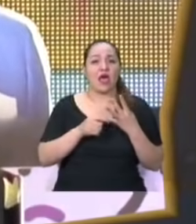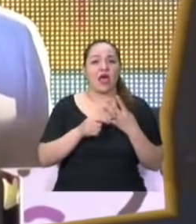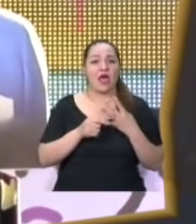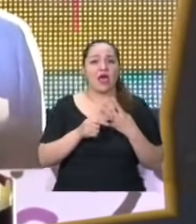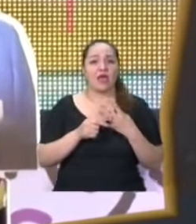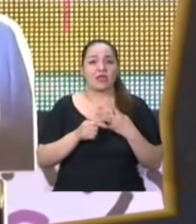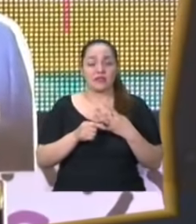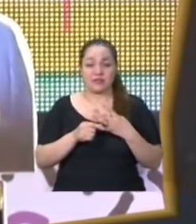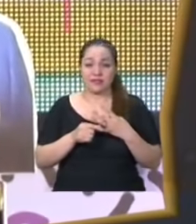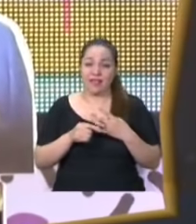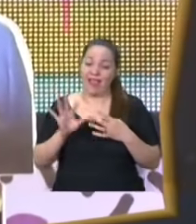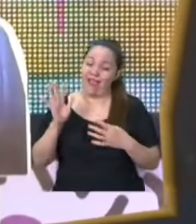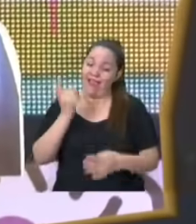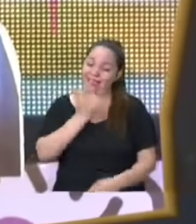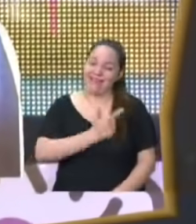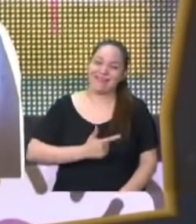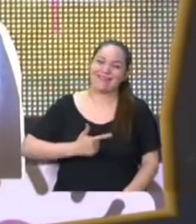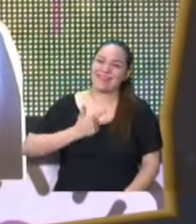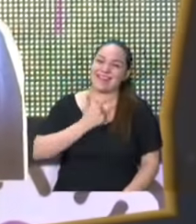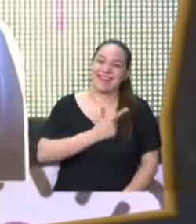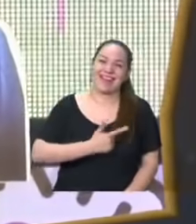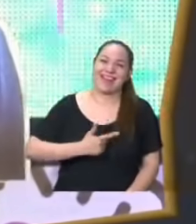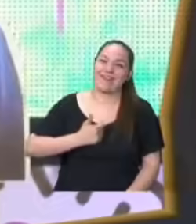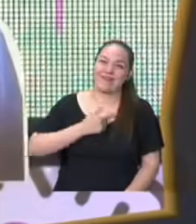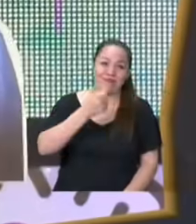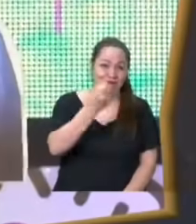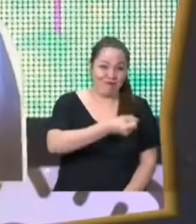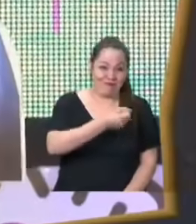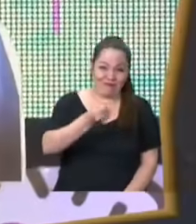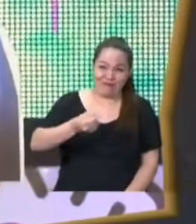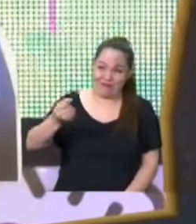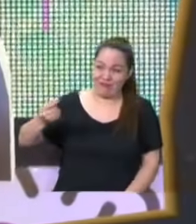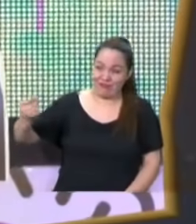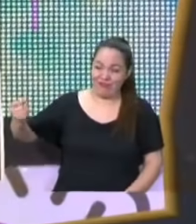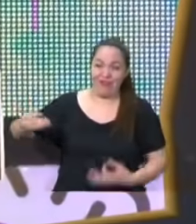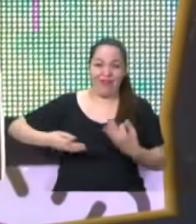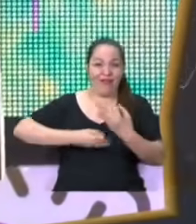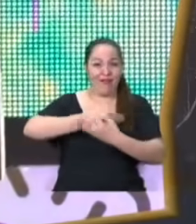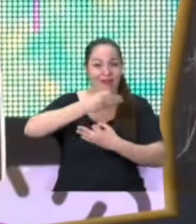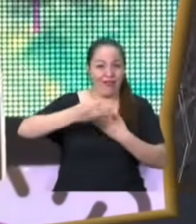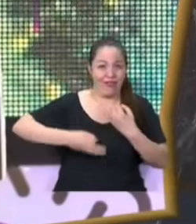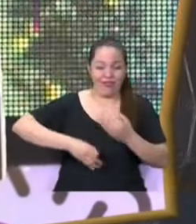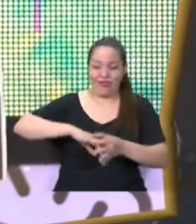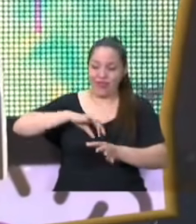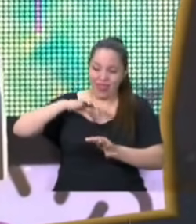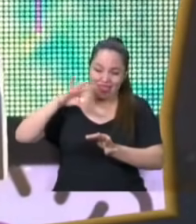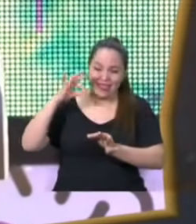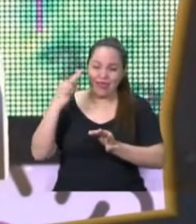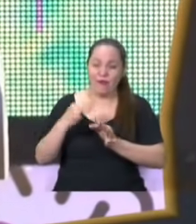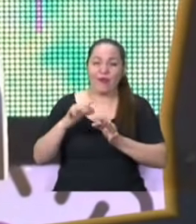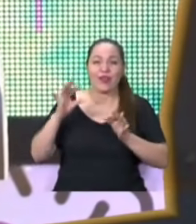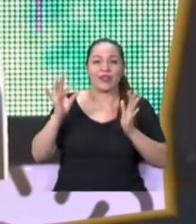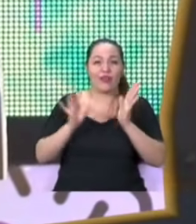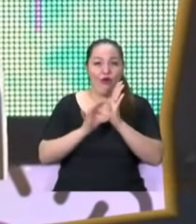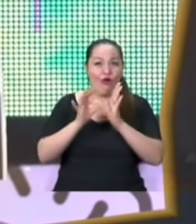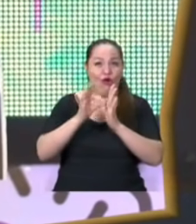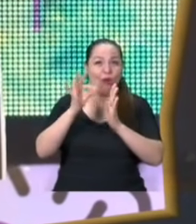¡Qué gusto enorme saludarle a todos ustedes! Ya estamos listos con los puntos